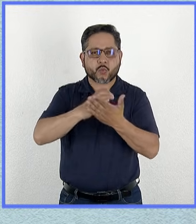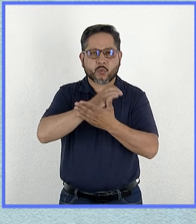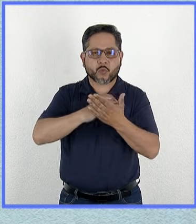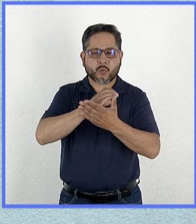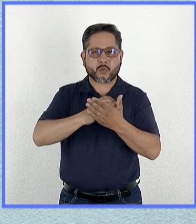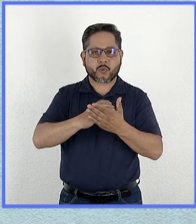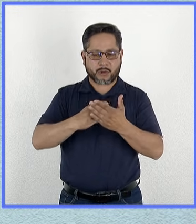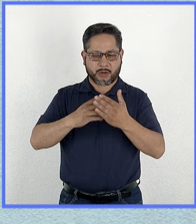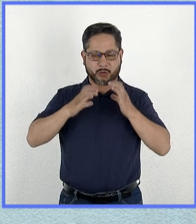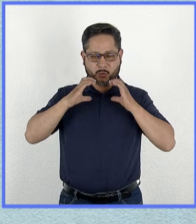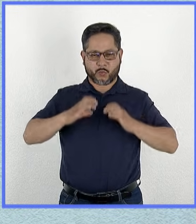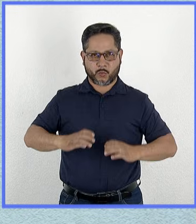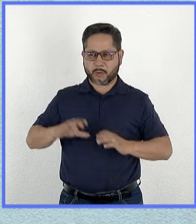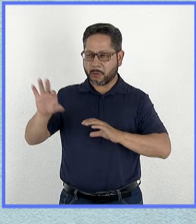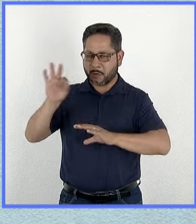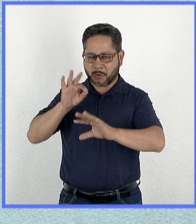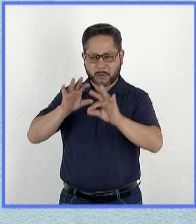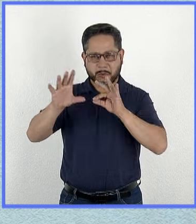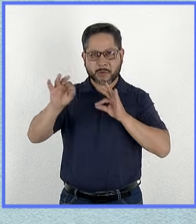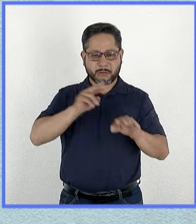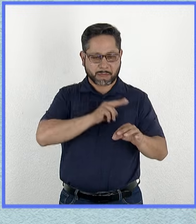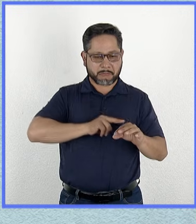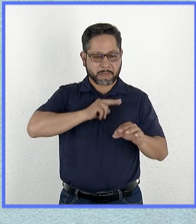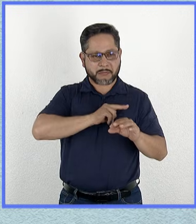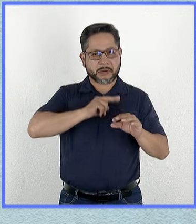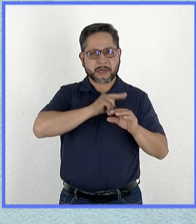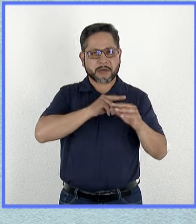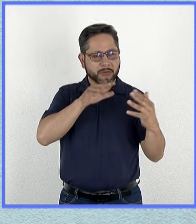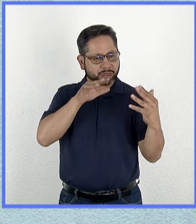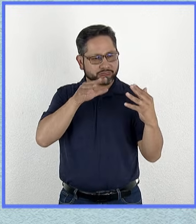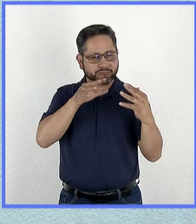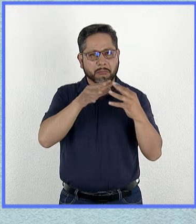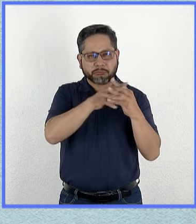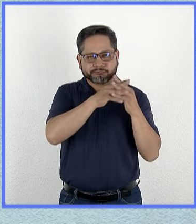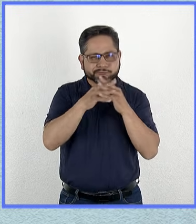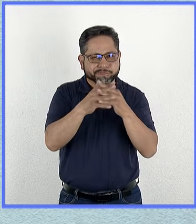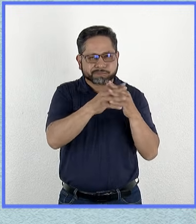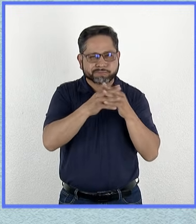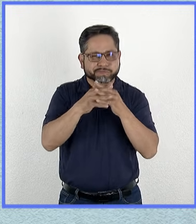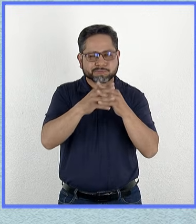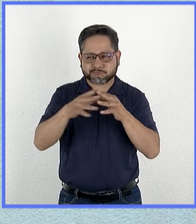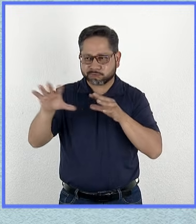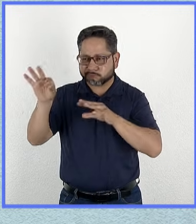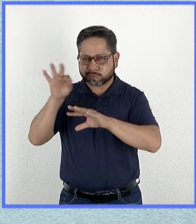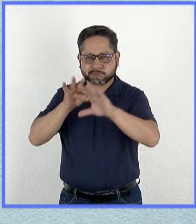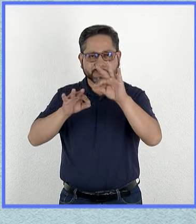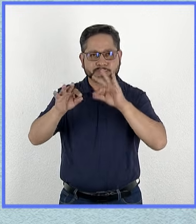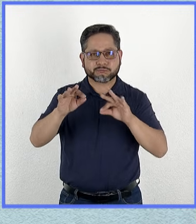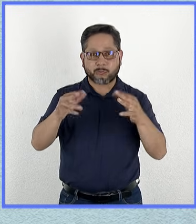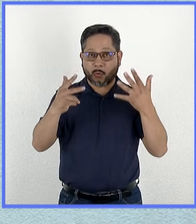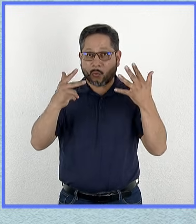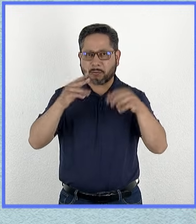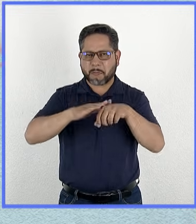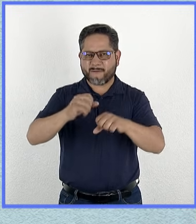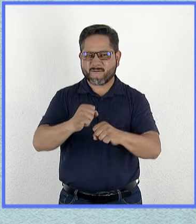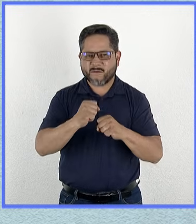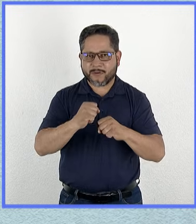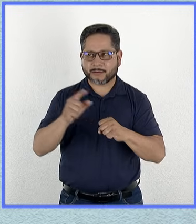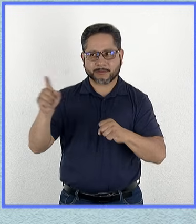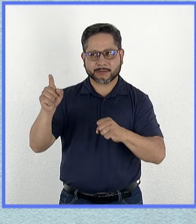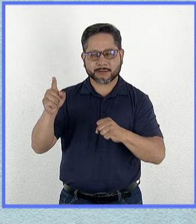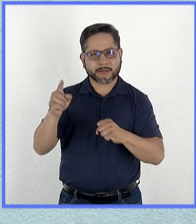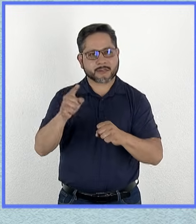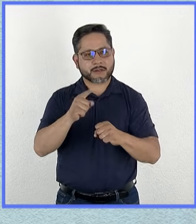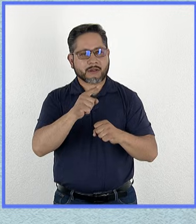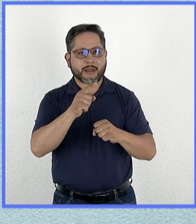anticuerpos selectivos contra estos componentes de venenos de serpientes, se seleccionaron los 8 más potentes y se